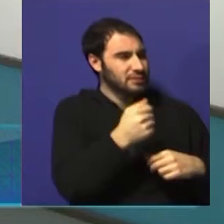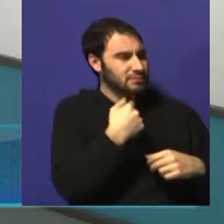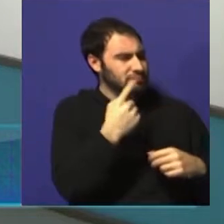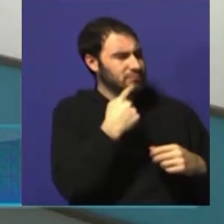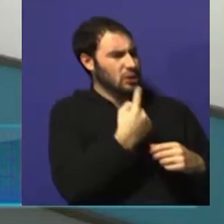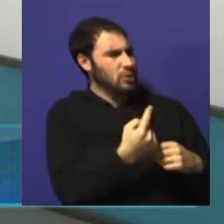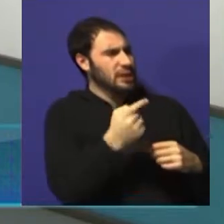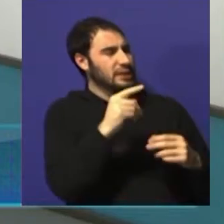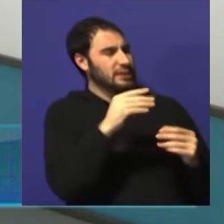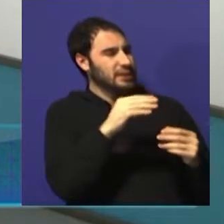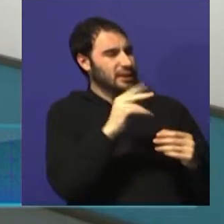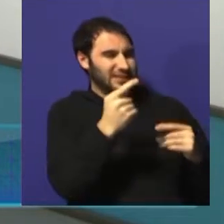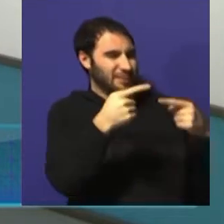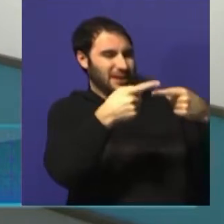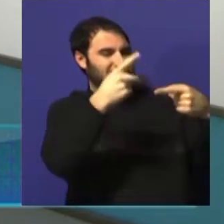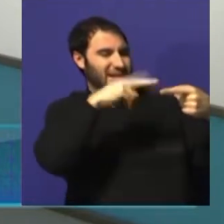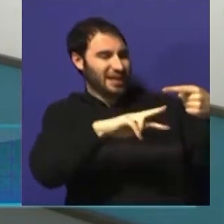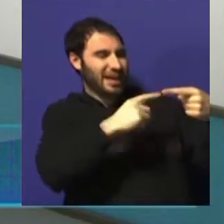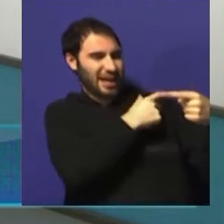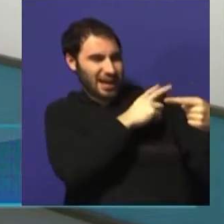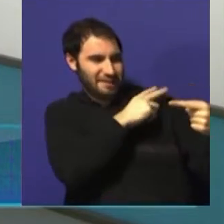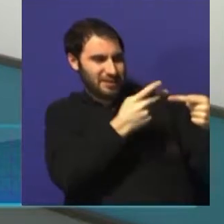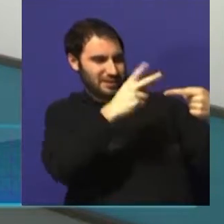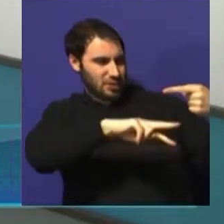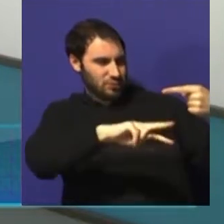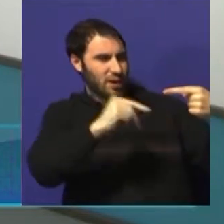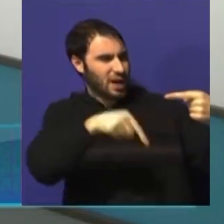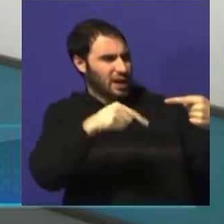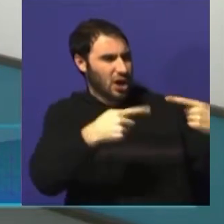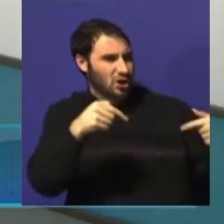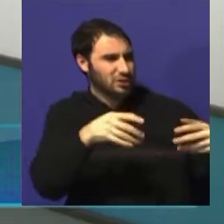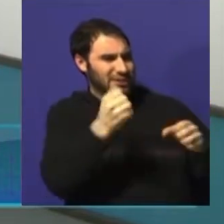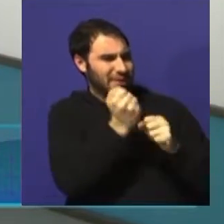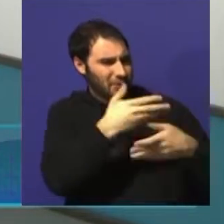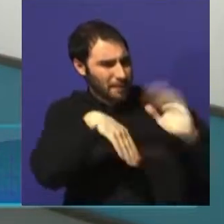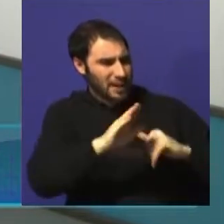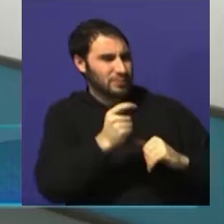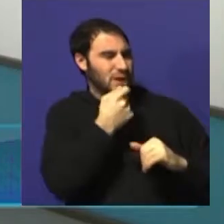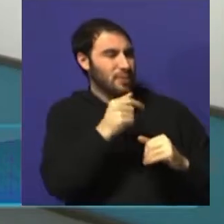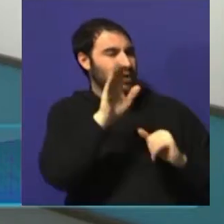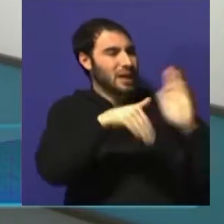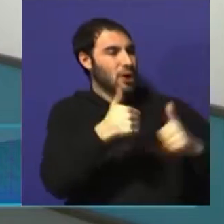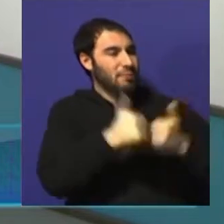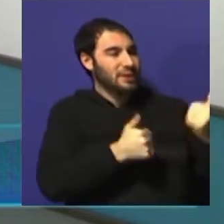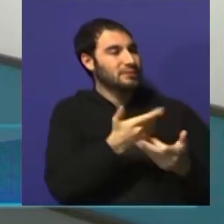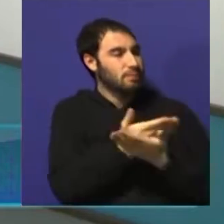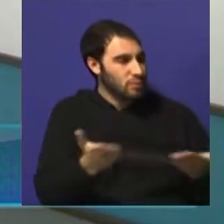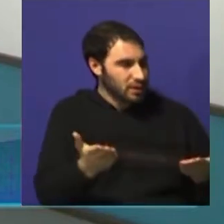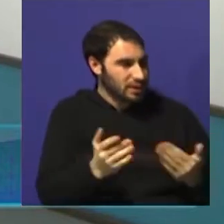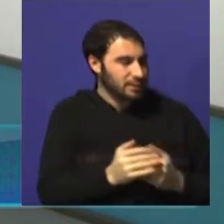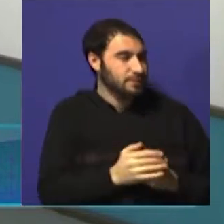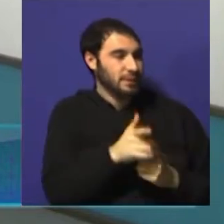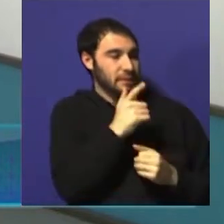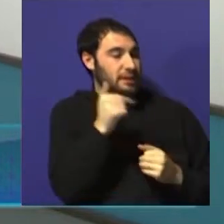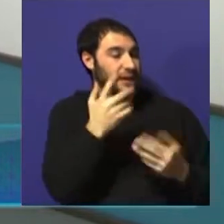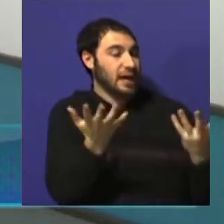que siempre en las segundas líneas de la gestión es donde se desenvuelve lo más operativo, en este caso, por ejemplo, licitaciones públicas. Por eso me parece que se